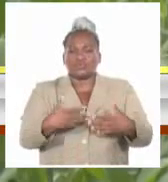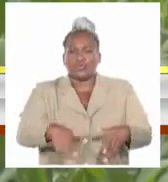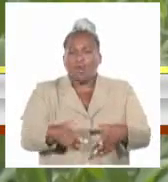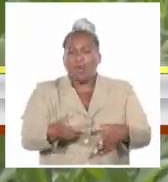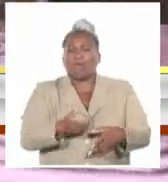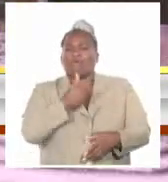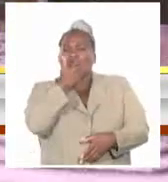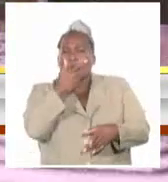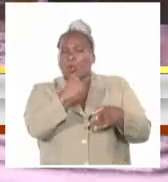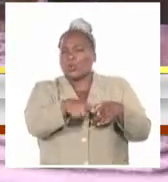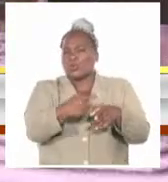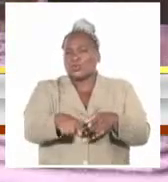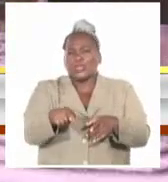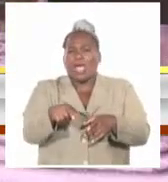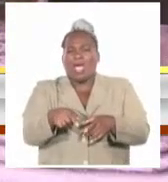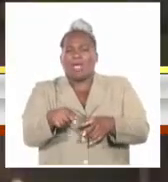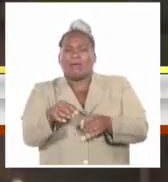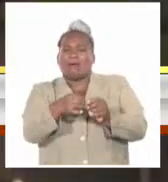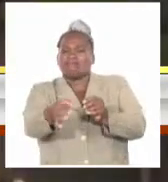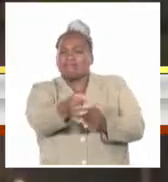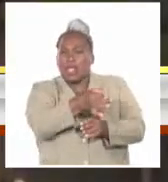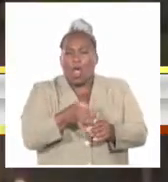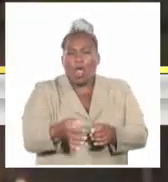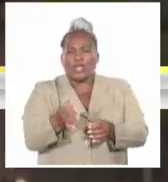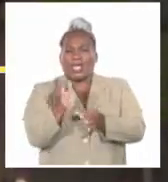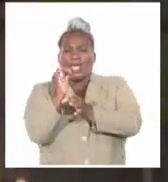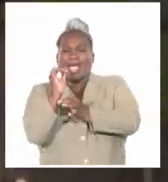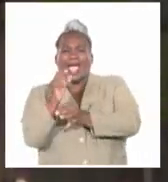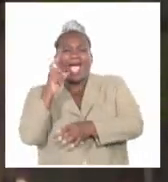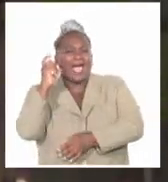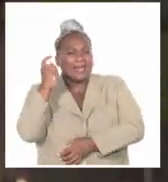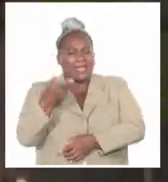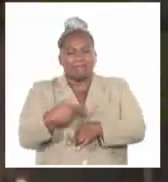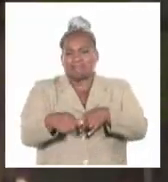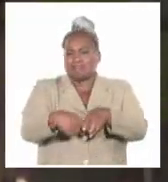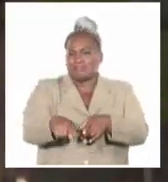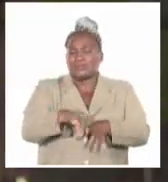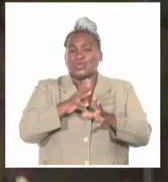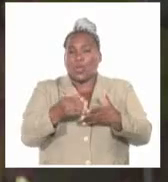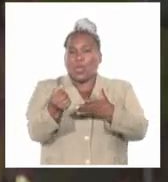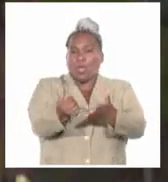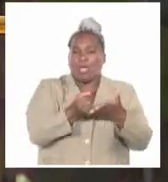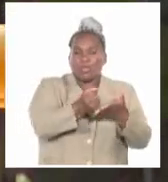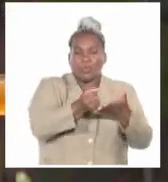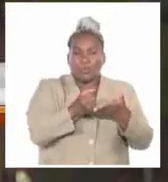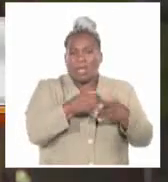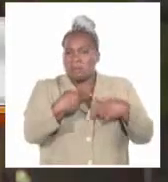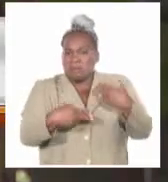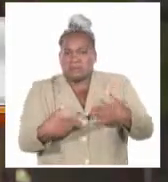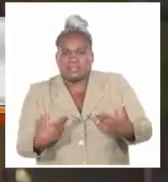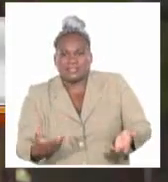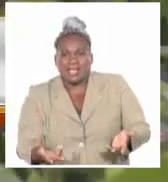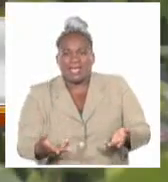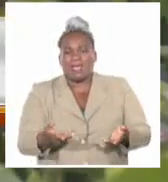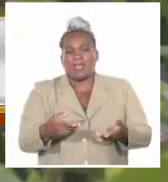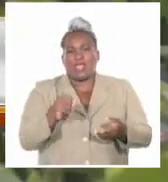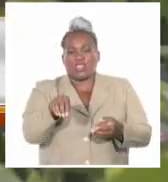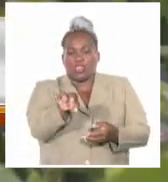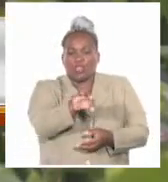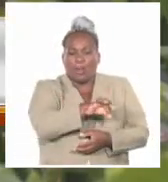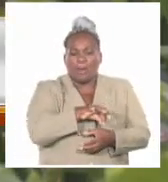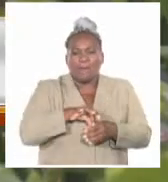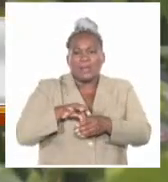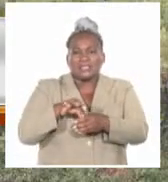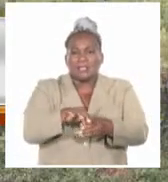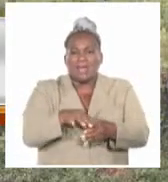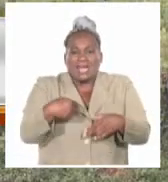granos y carne comprometidos. Todos nos ayudamos en qué vamos a hacer, qué vamos a realizar, dónde vamos a sembrar, qué no vamos